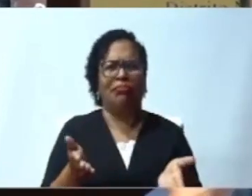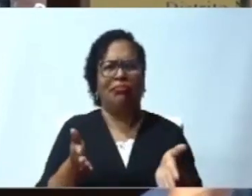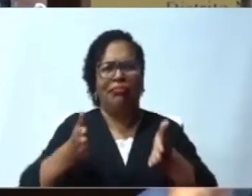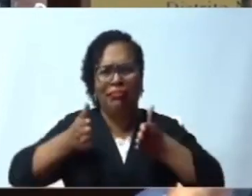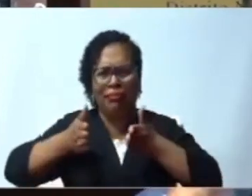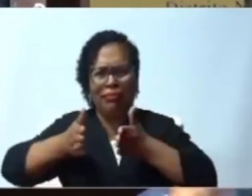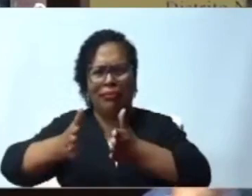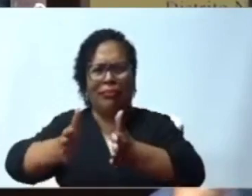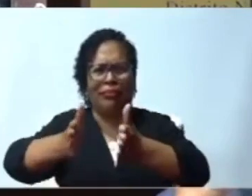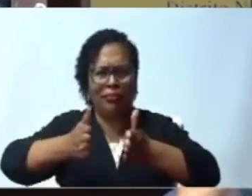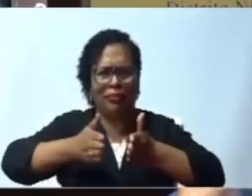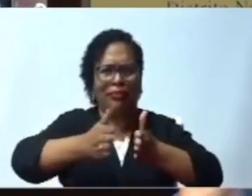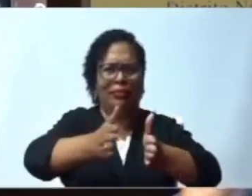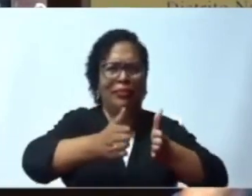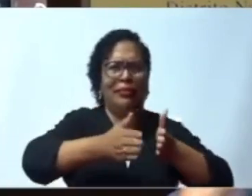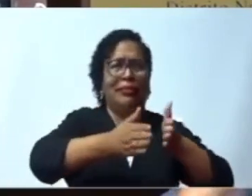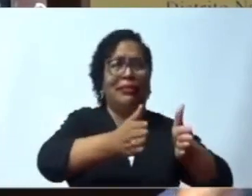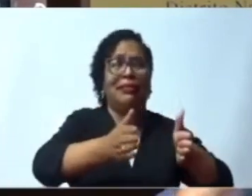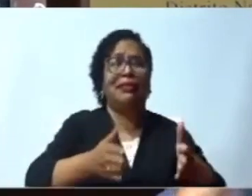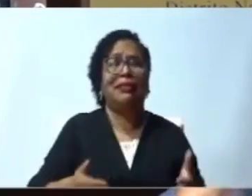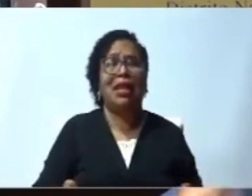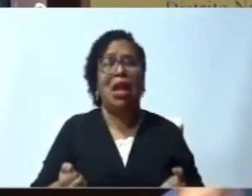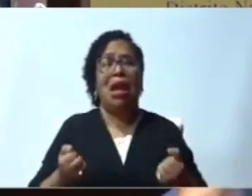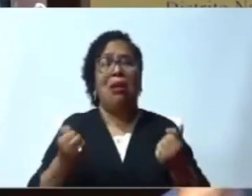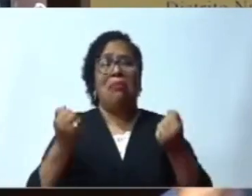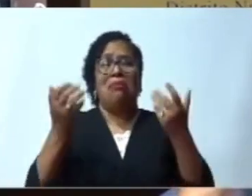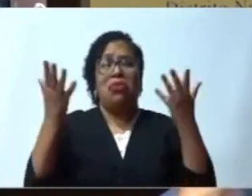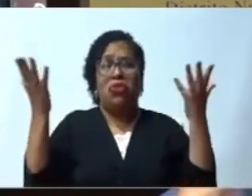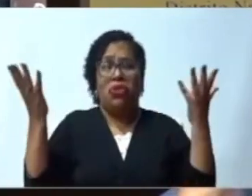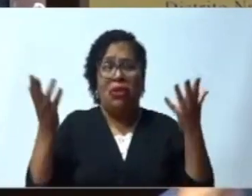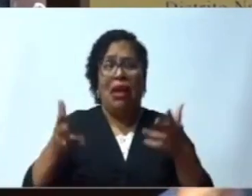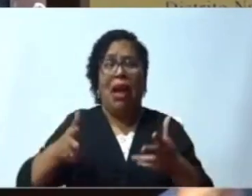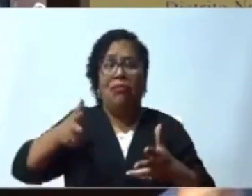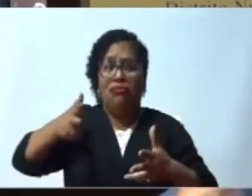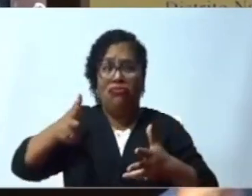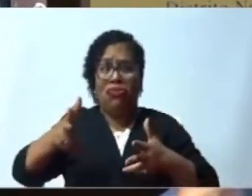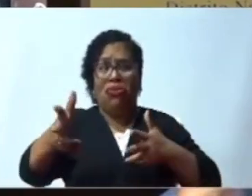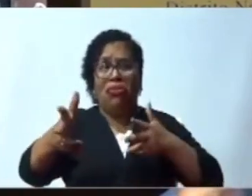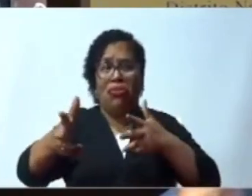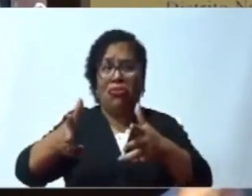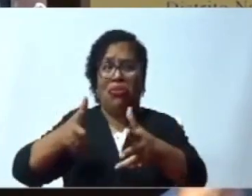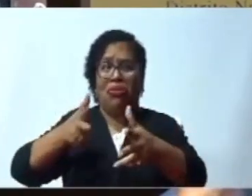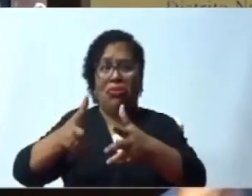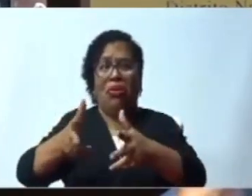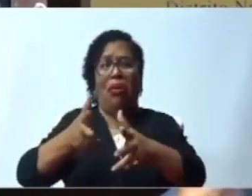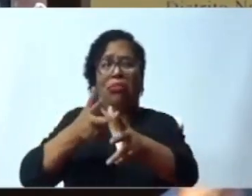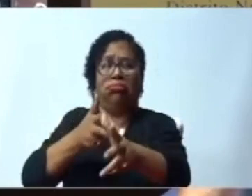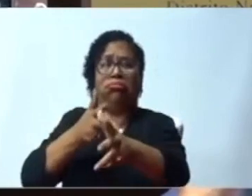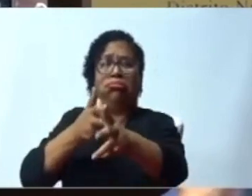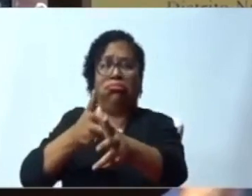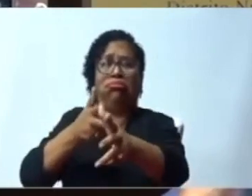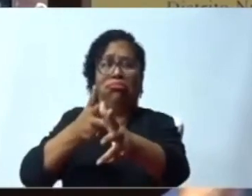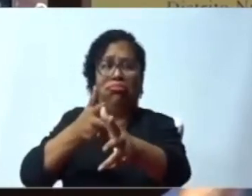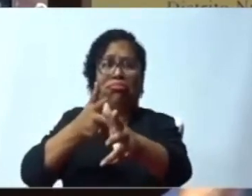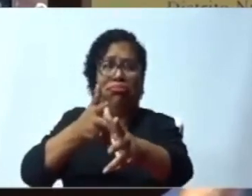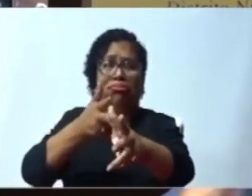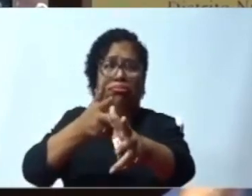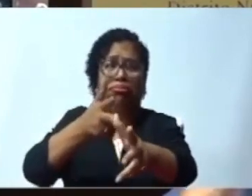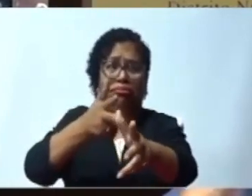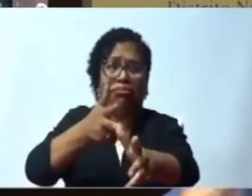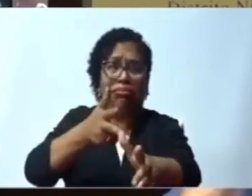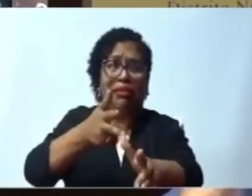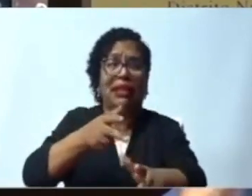días tenemos entonces multiplicándose la cantidad de vehículos y la necesidad de traslado de la gente.